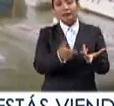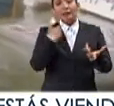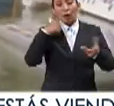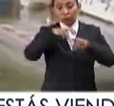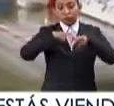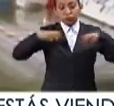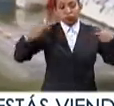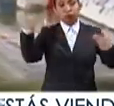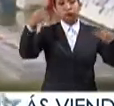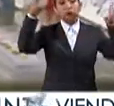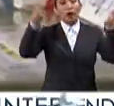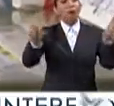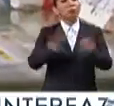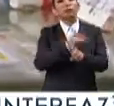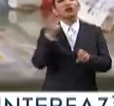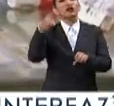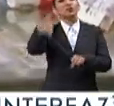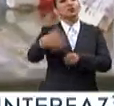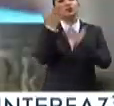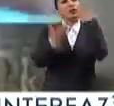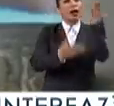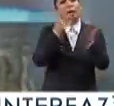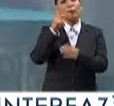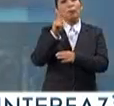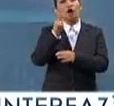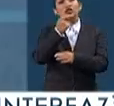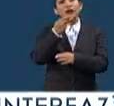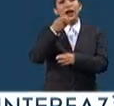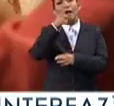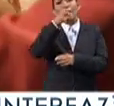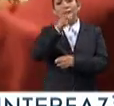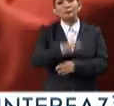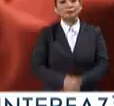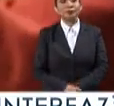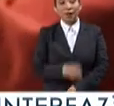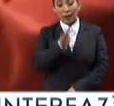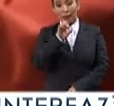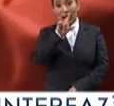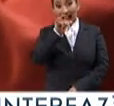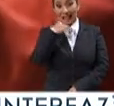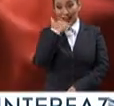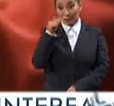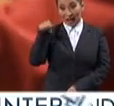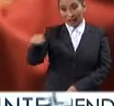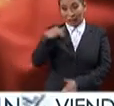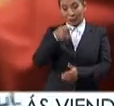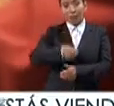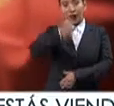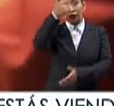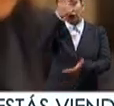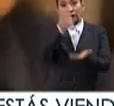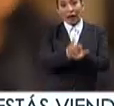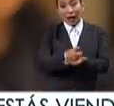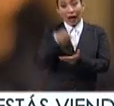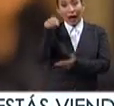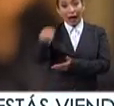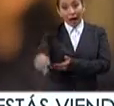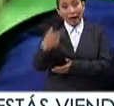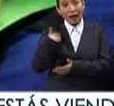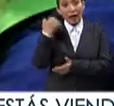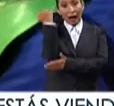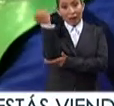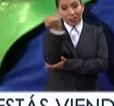un panel con el nombre porque realizaron posgrado berlín se convierte en la primera ciudad alemana donde la educación